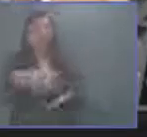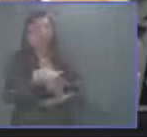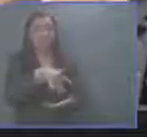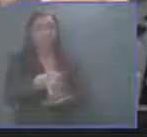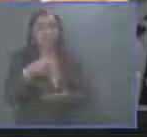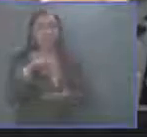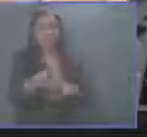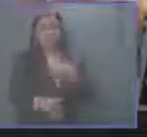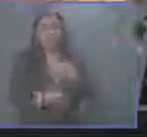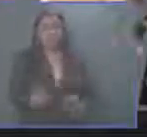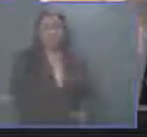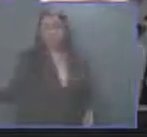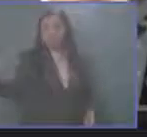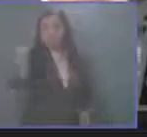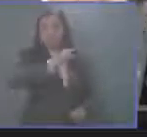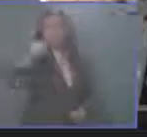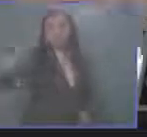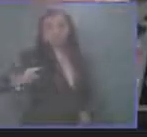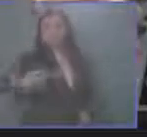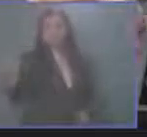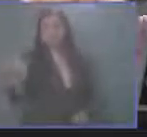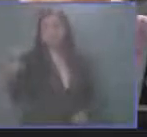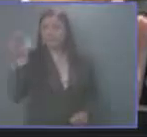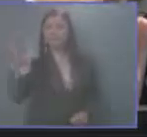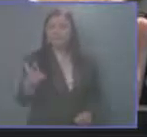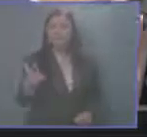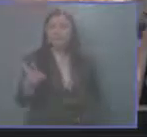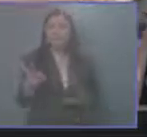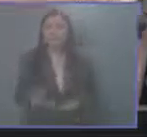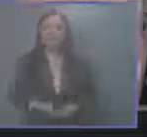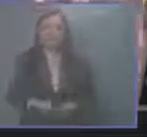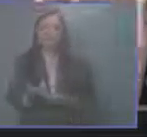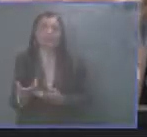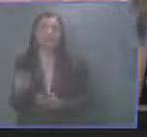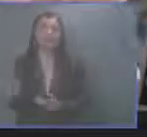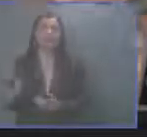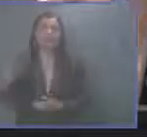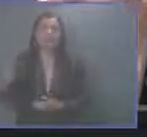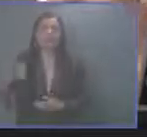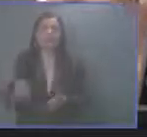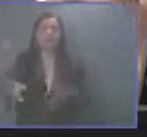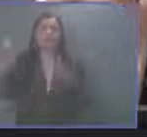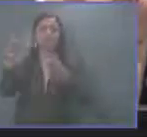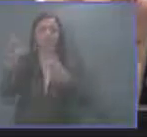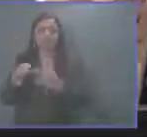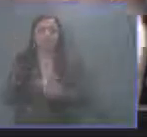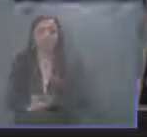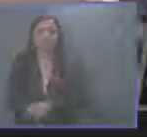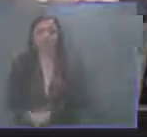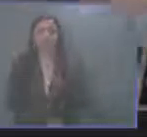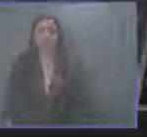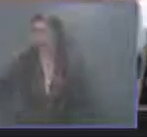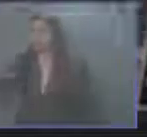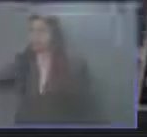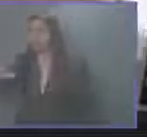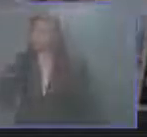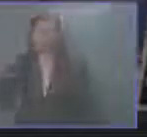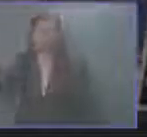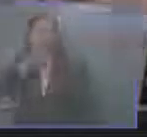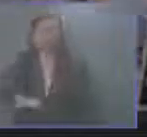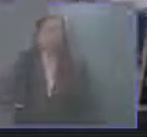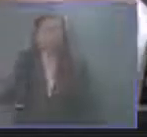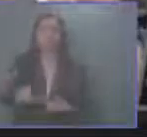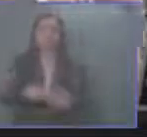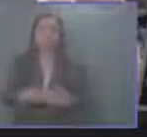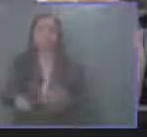comience a querer desconocer y respetar lo que es el órgano legislativo indistintamente de